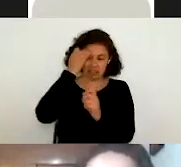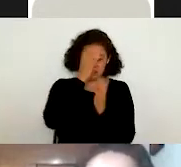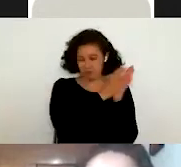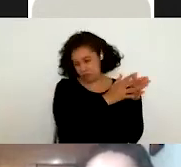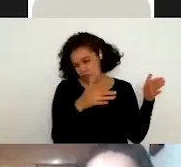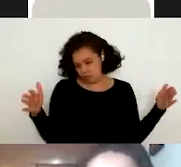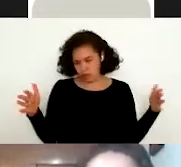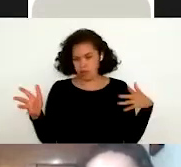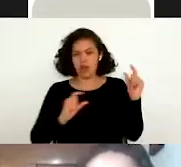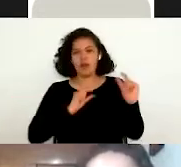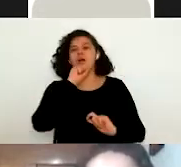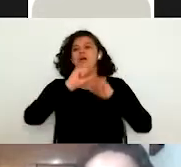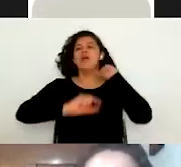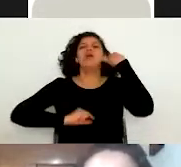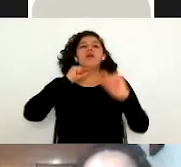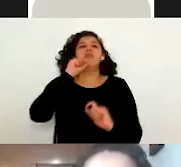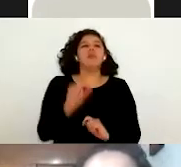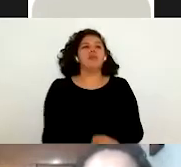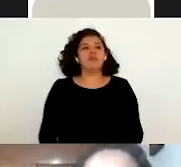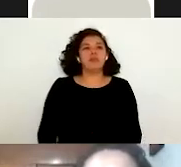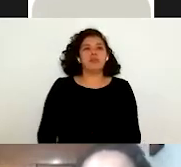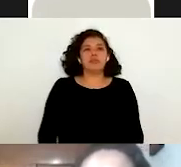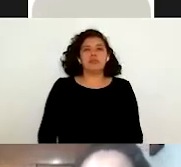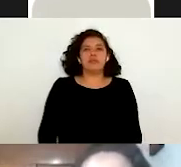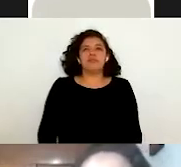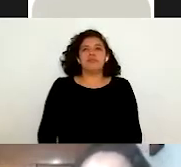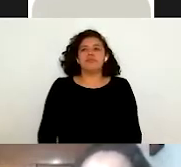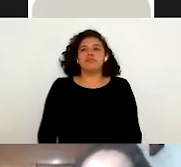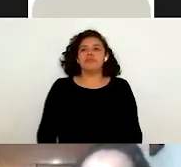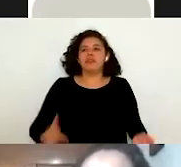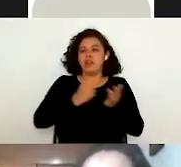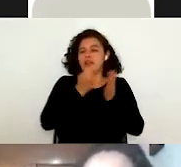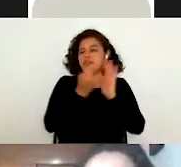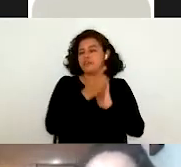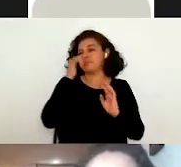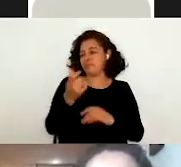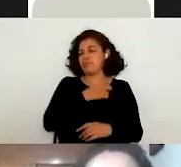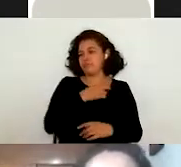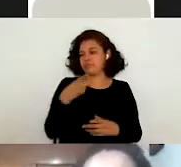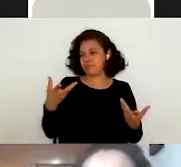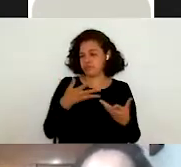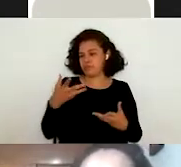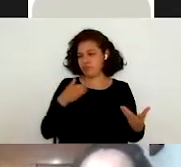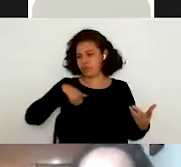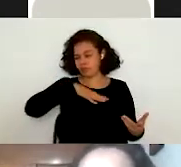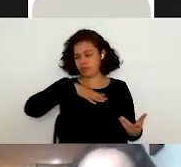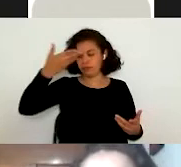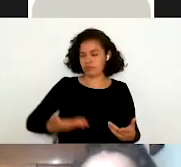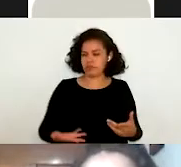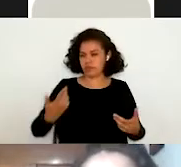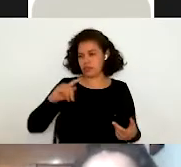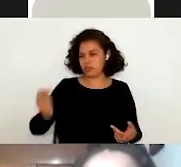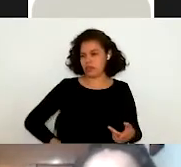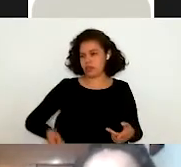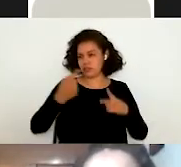paulatinamente podríamos ir implementando estas técnicas, ¿no? Plantearnos que al principio solamente vamos a